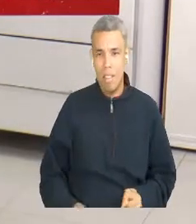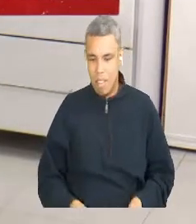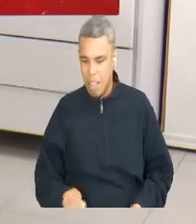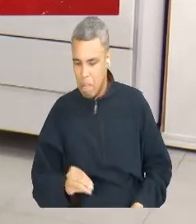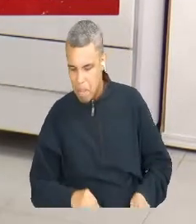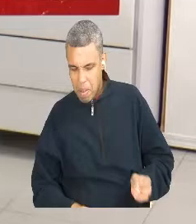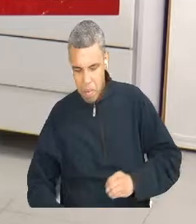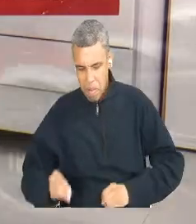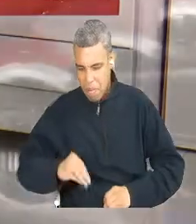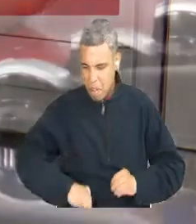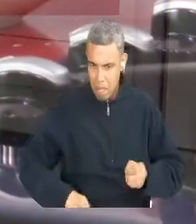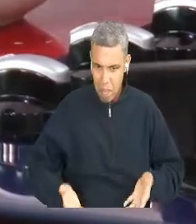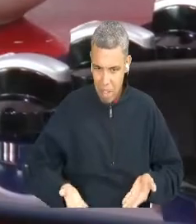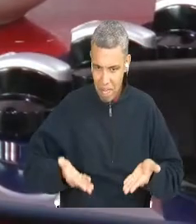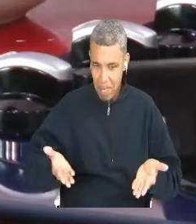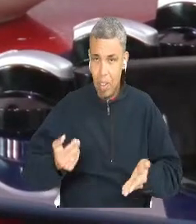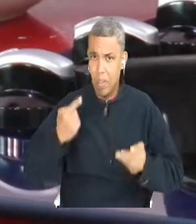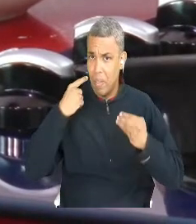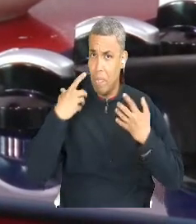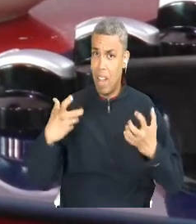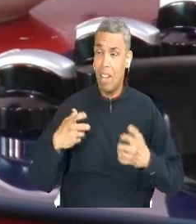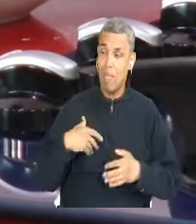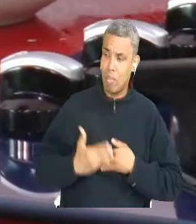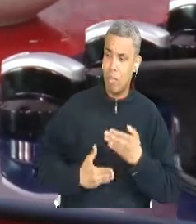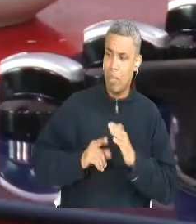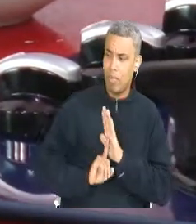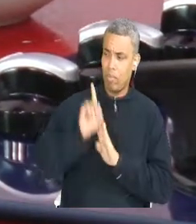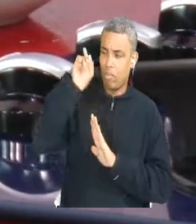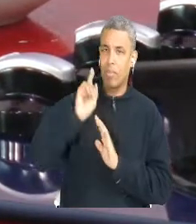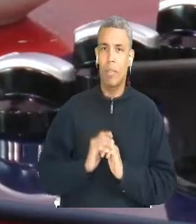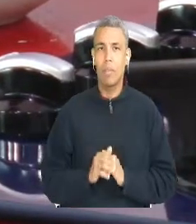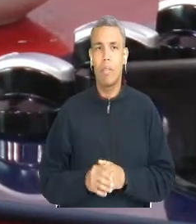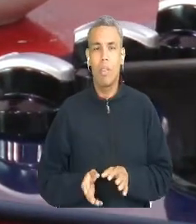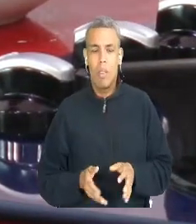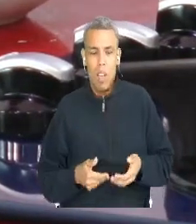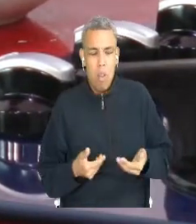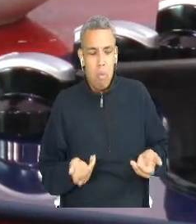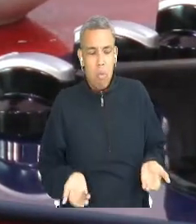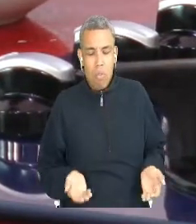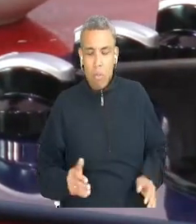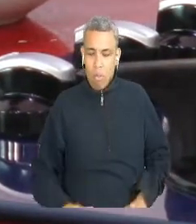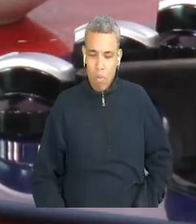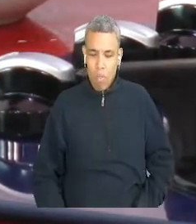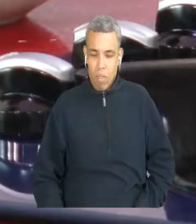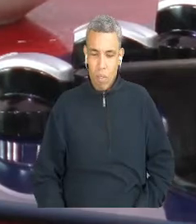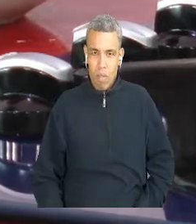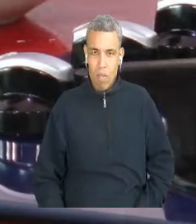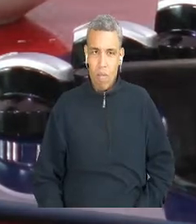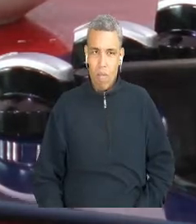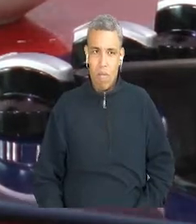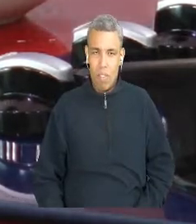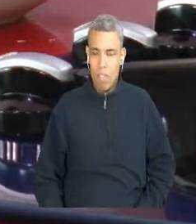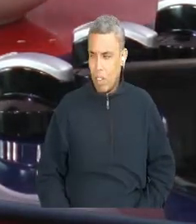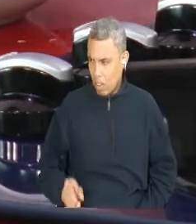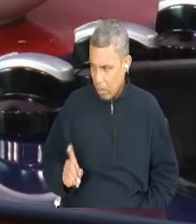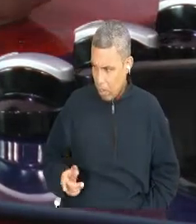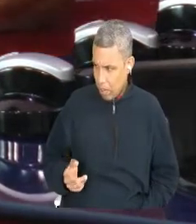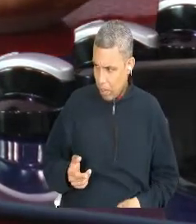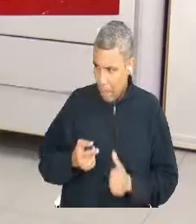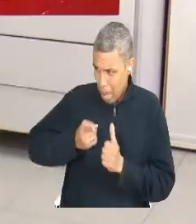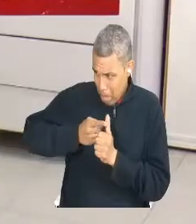lo hace mejor. Sí, pero ahora me preocupa es cómo voy a rellenar yo aquí si ya sellé por acá. Doblaste, hazlo